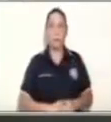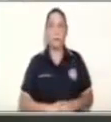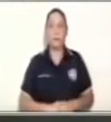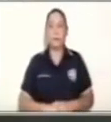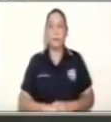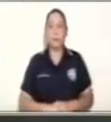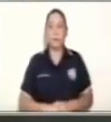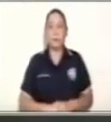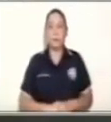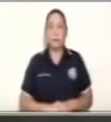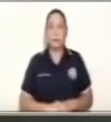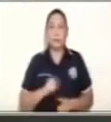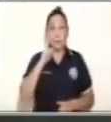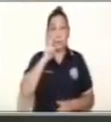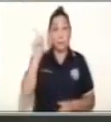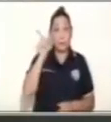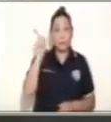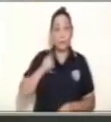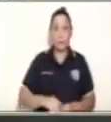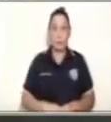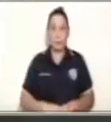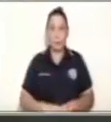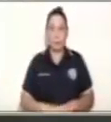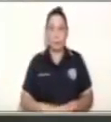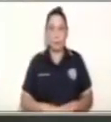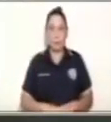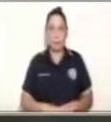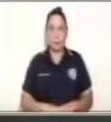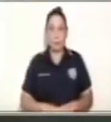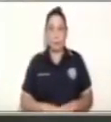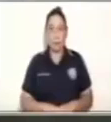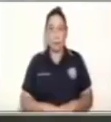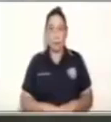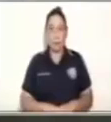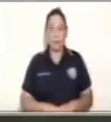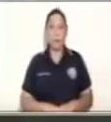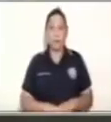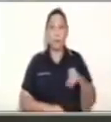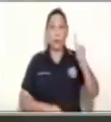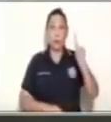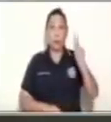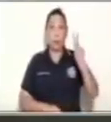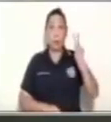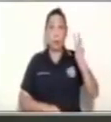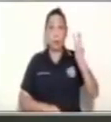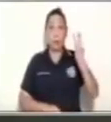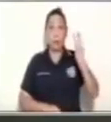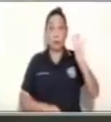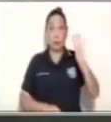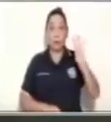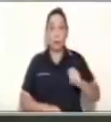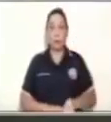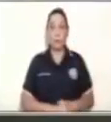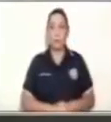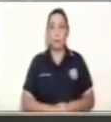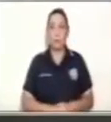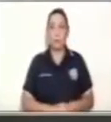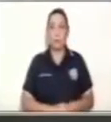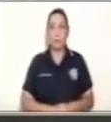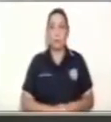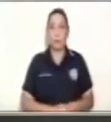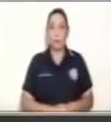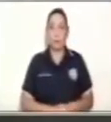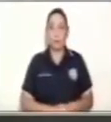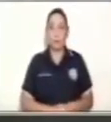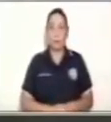Entonces, para repasar, yo acá le coloqué 1, 2, 3 y 4 porque son 4 puntos de que tiene la letra S.